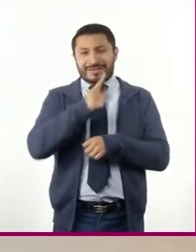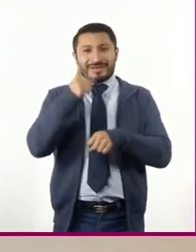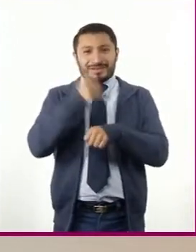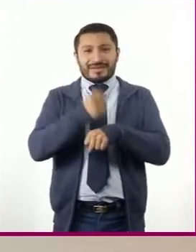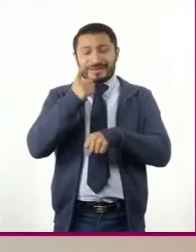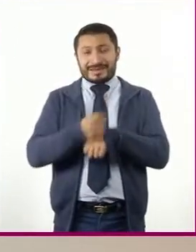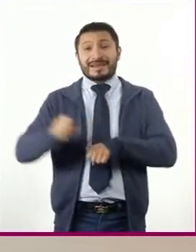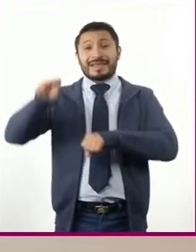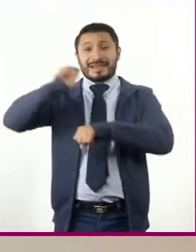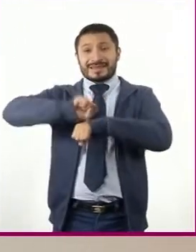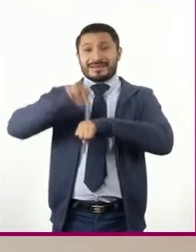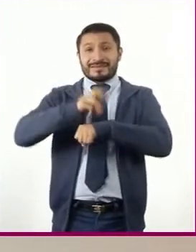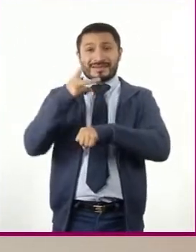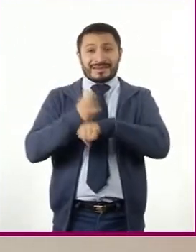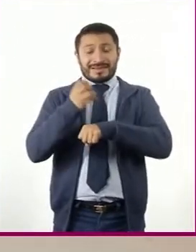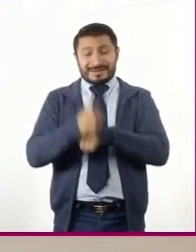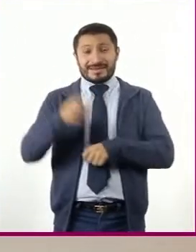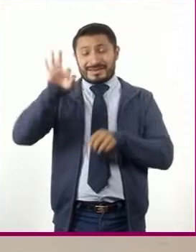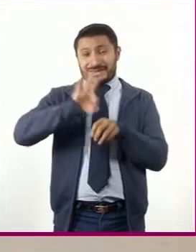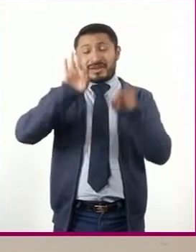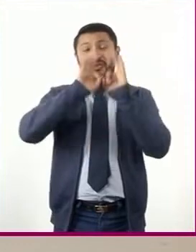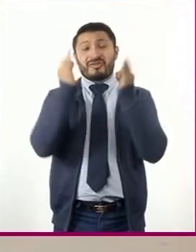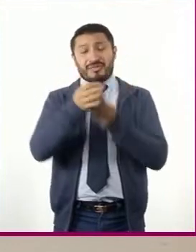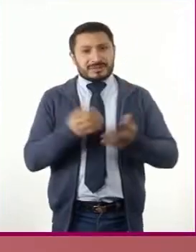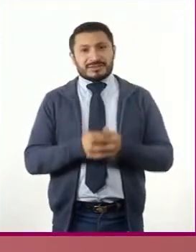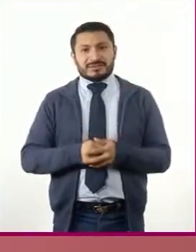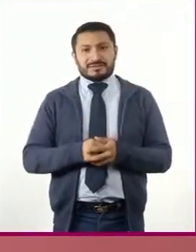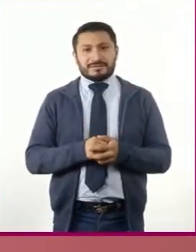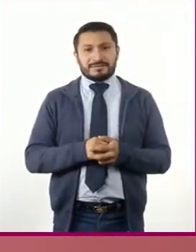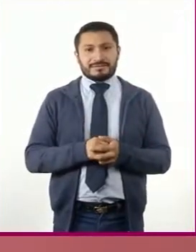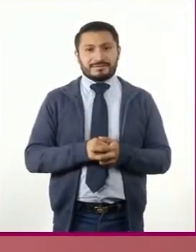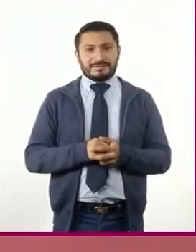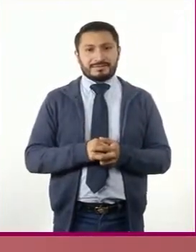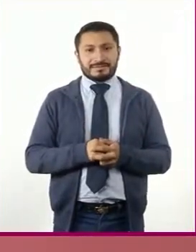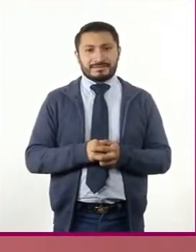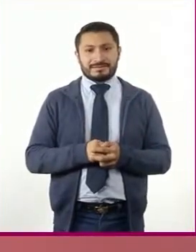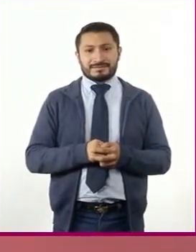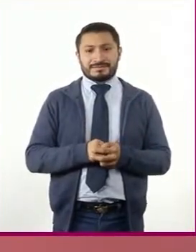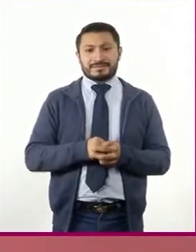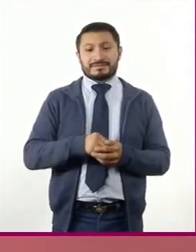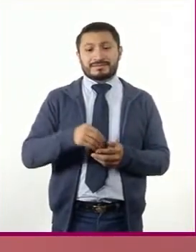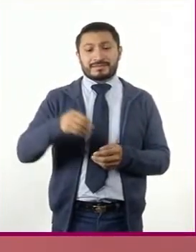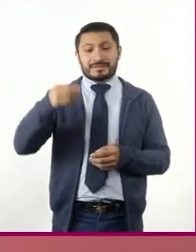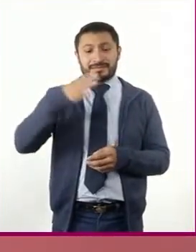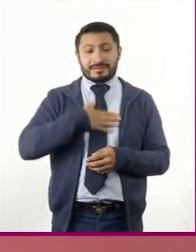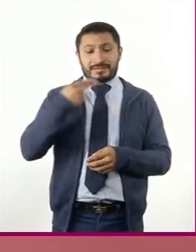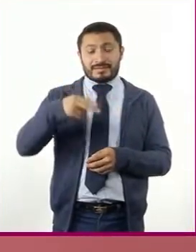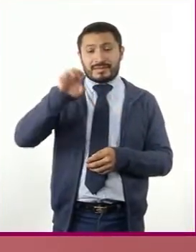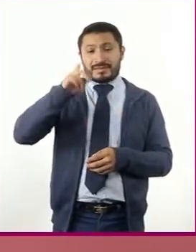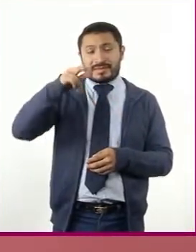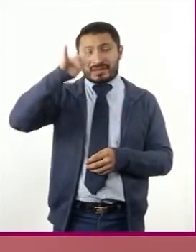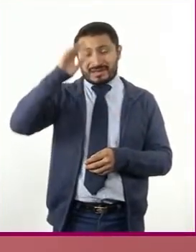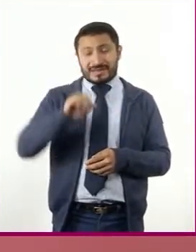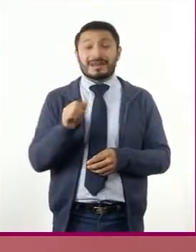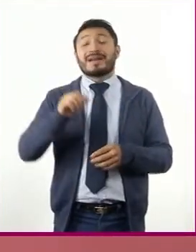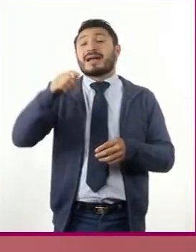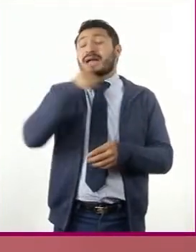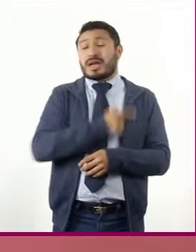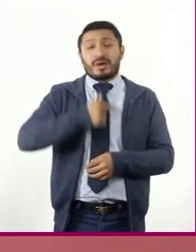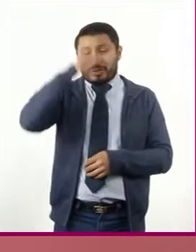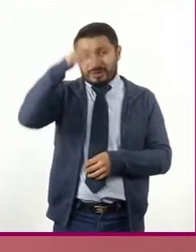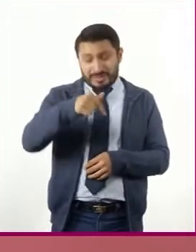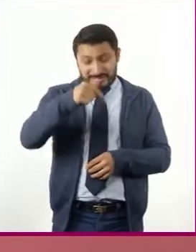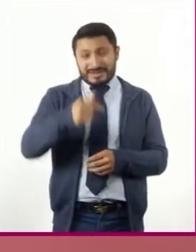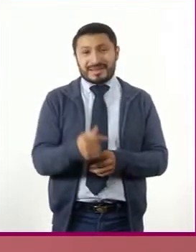de secundaria a la estrategia Aprende en Casa 3. Soy Erika Argüelles y efectivamente es un gusto encontrarnos por